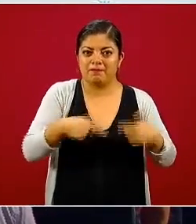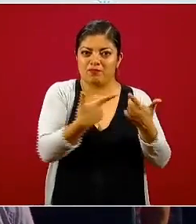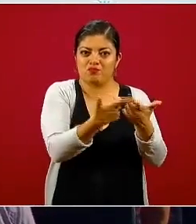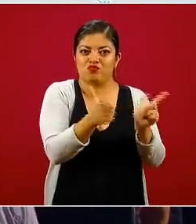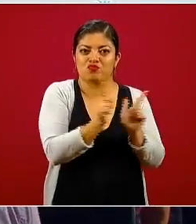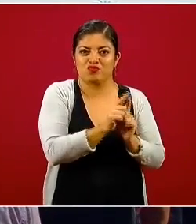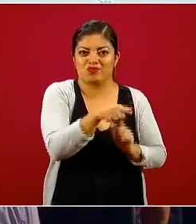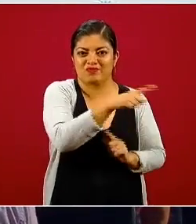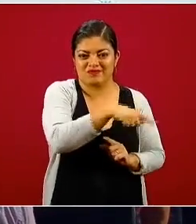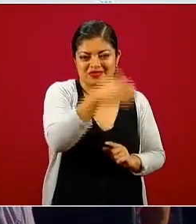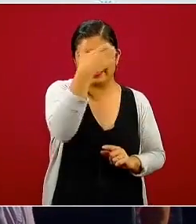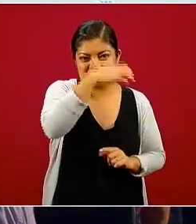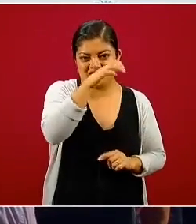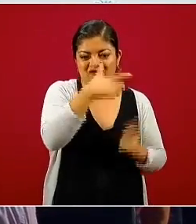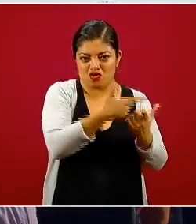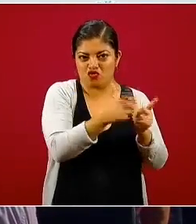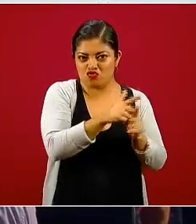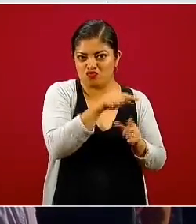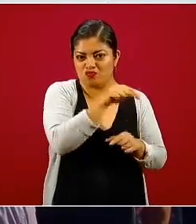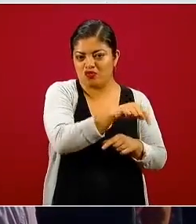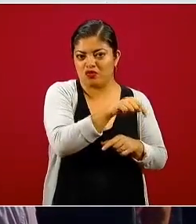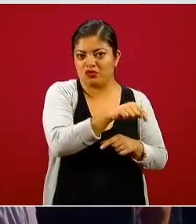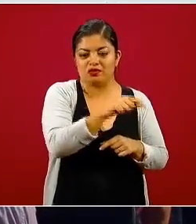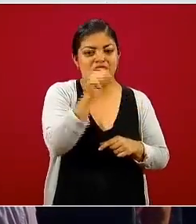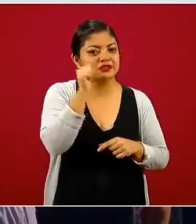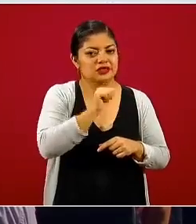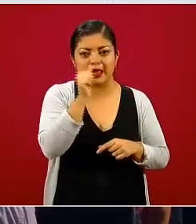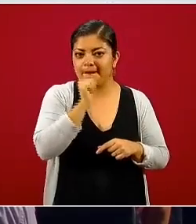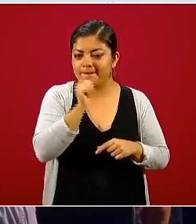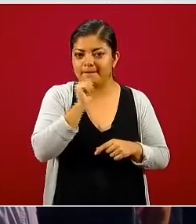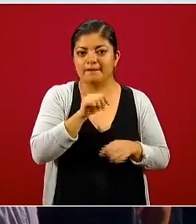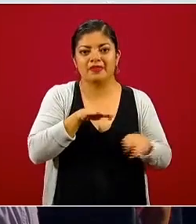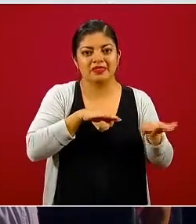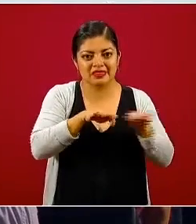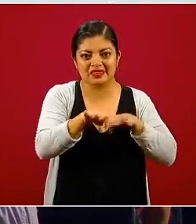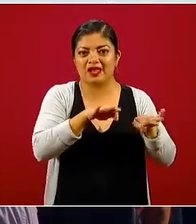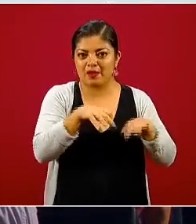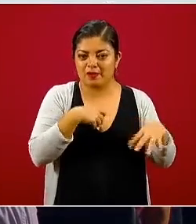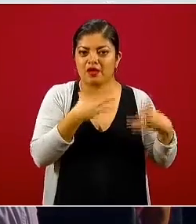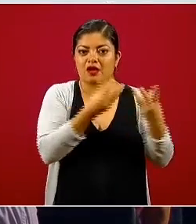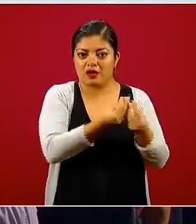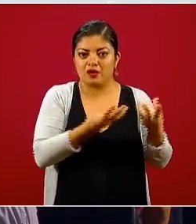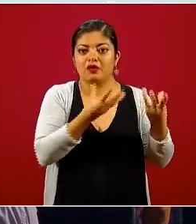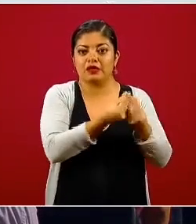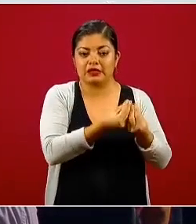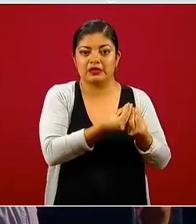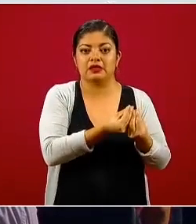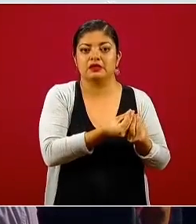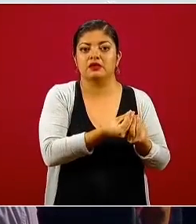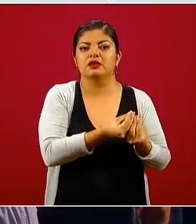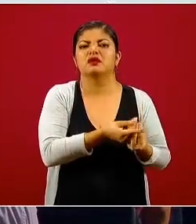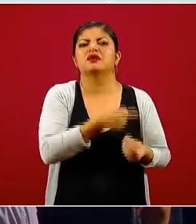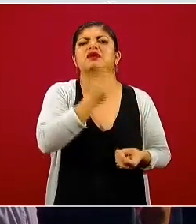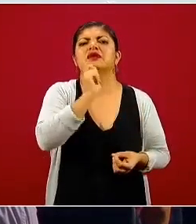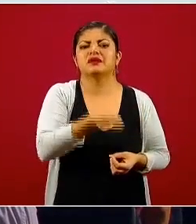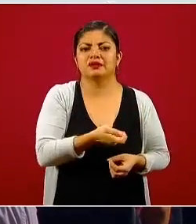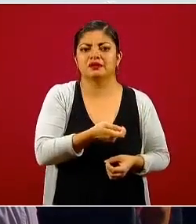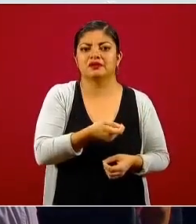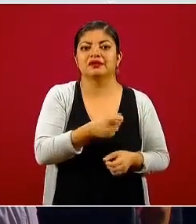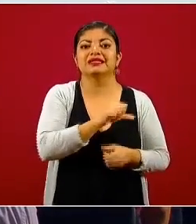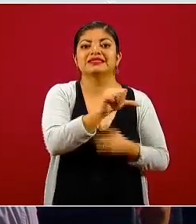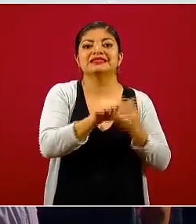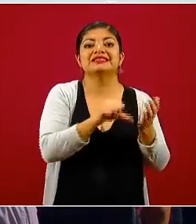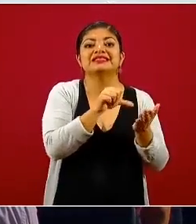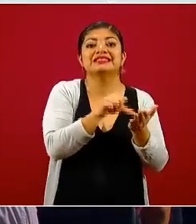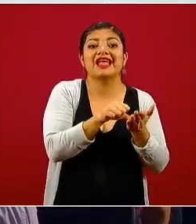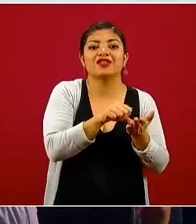grupo científico, uno de los grupos científicos que es con el que hemos venido trabajando principalmente, del Centro de Investigación